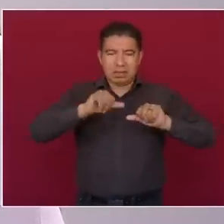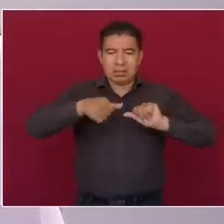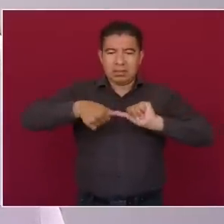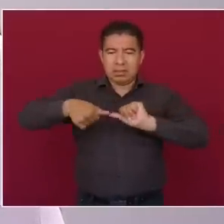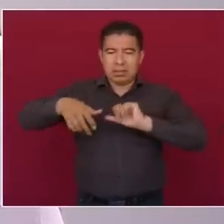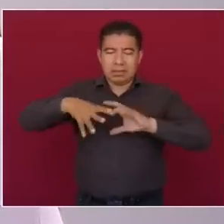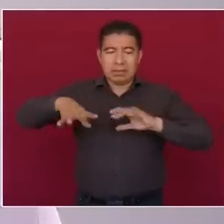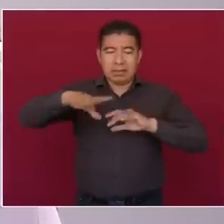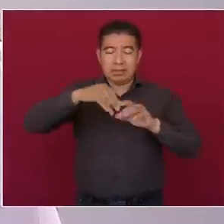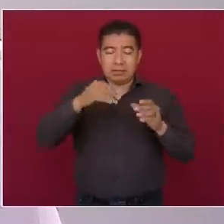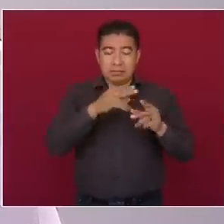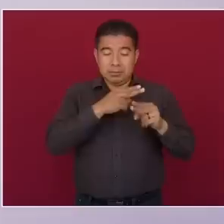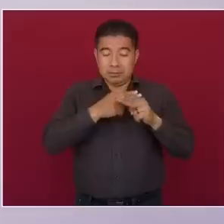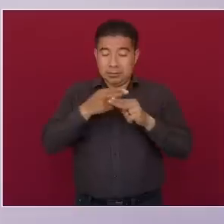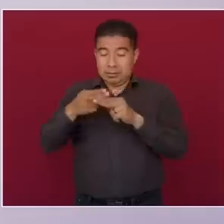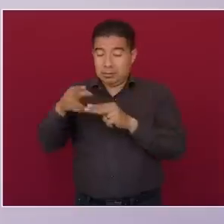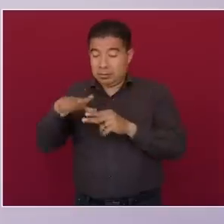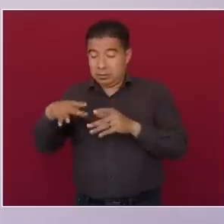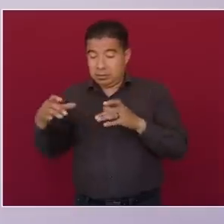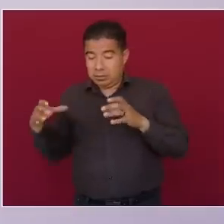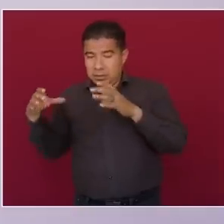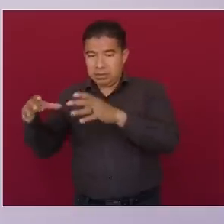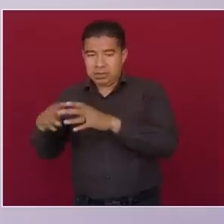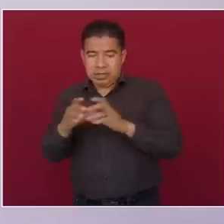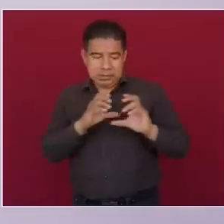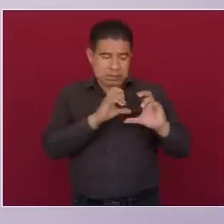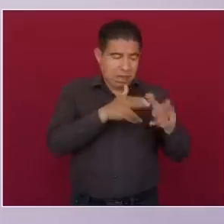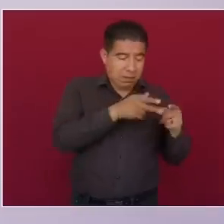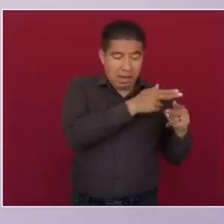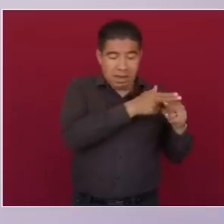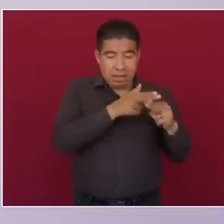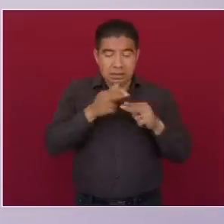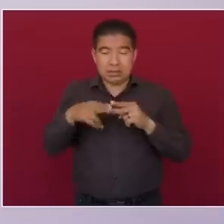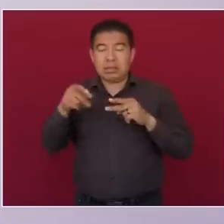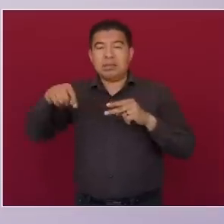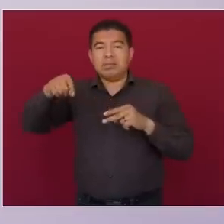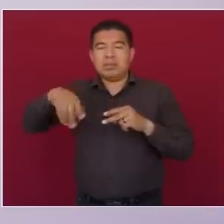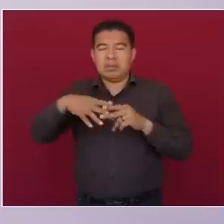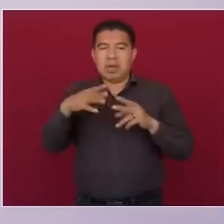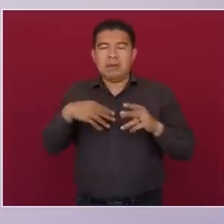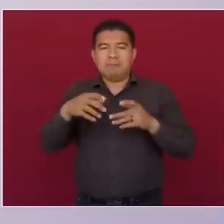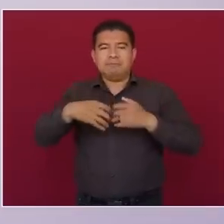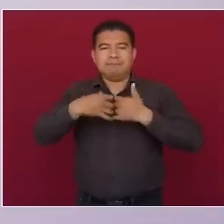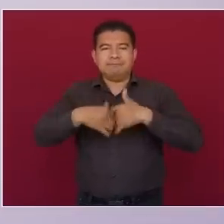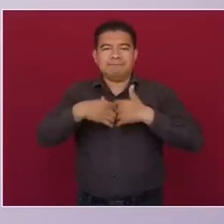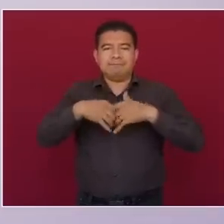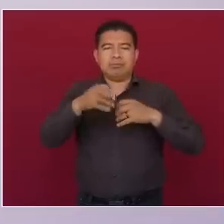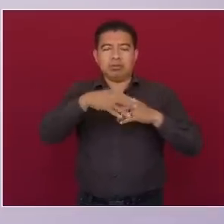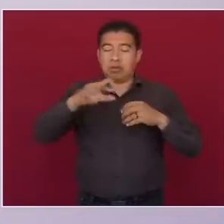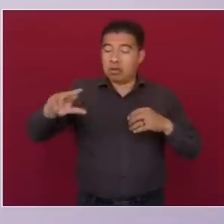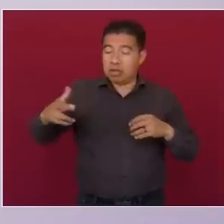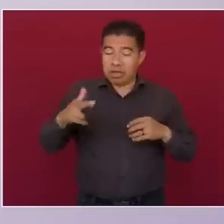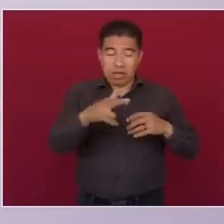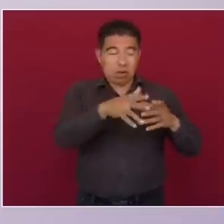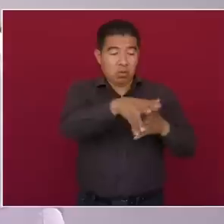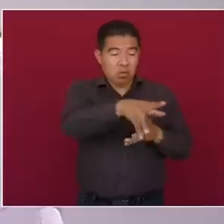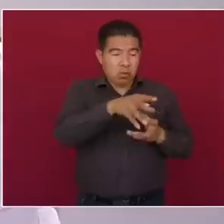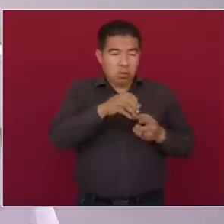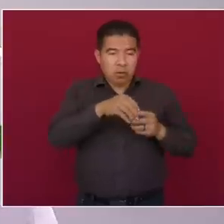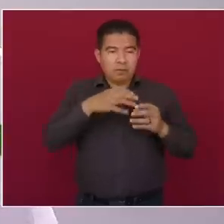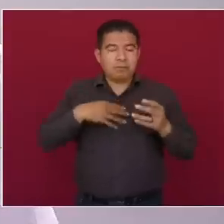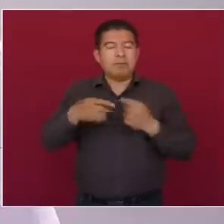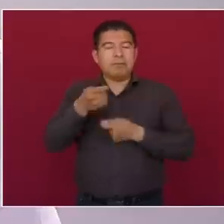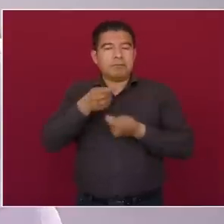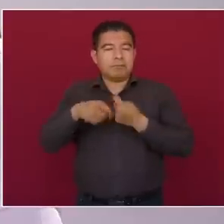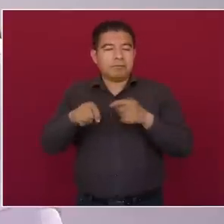Cactus, Chiapas, hasta la refinería, y un acueducto de 28 kilómetros desde el río González hasta aquí,